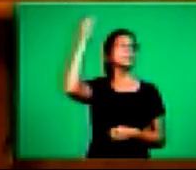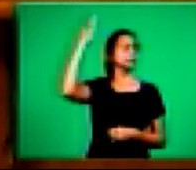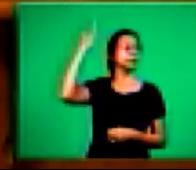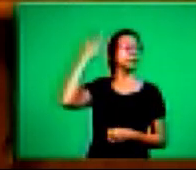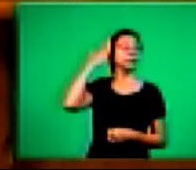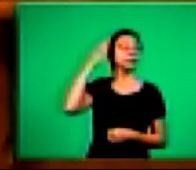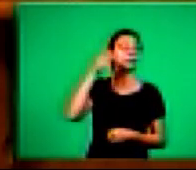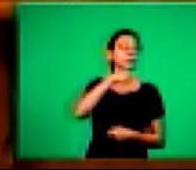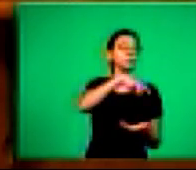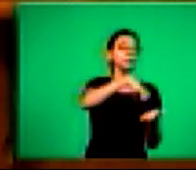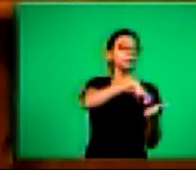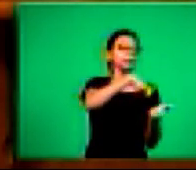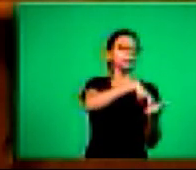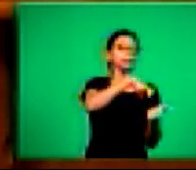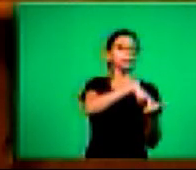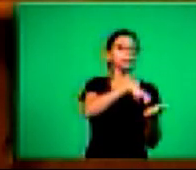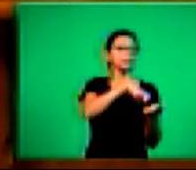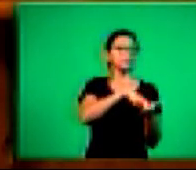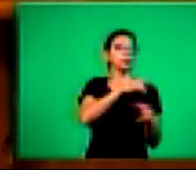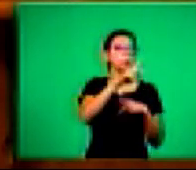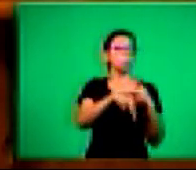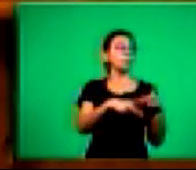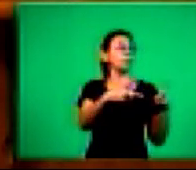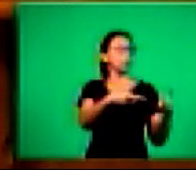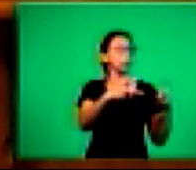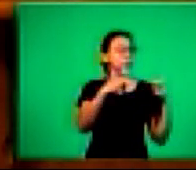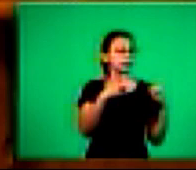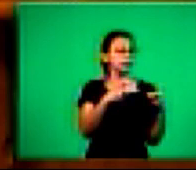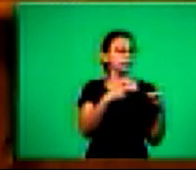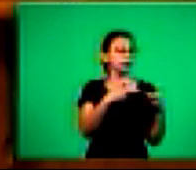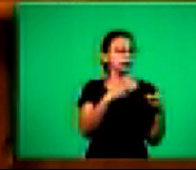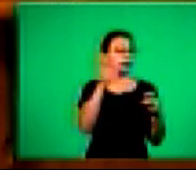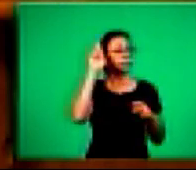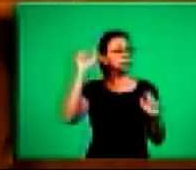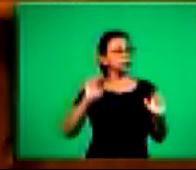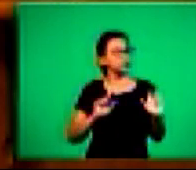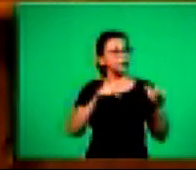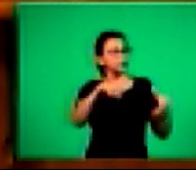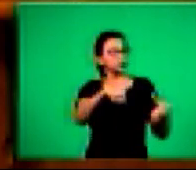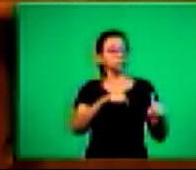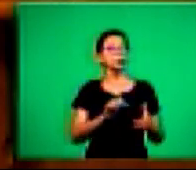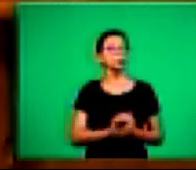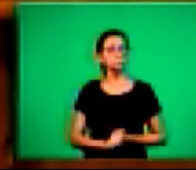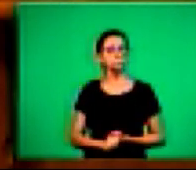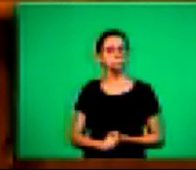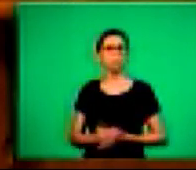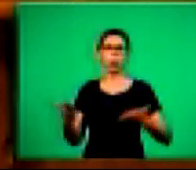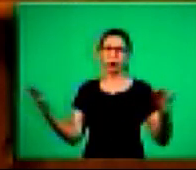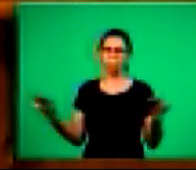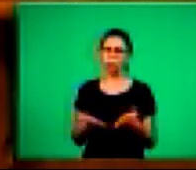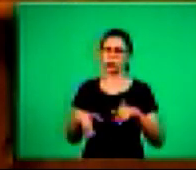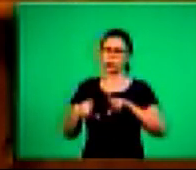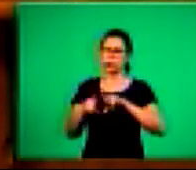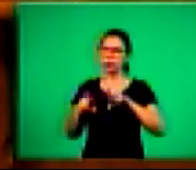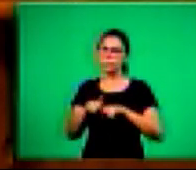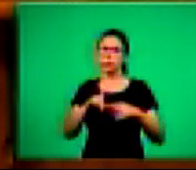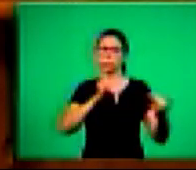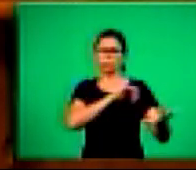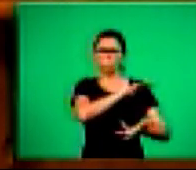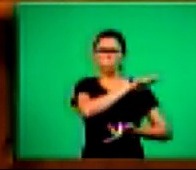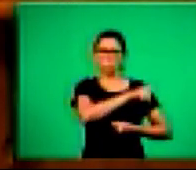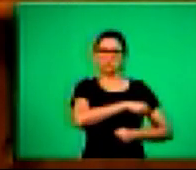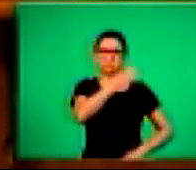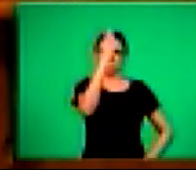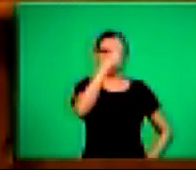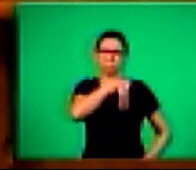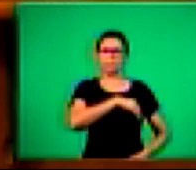señor lo está dando las señales están allí críticos críticas que estamos viendo todos son todas las señales que estamos viendo para que la iglesia se prepare